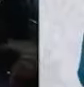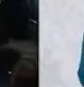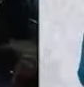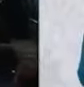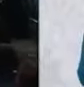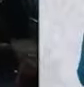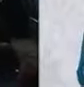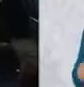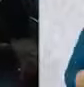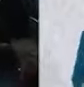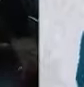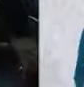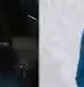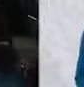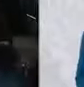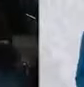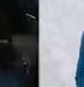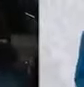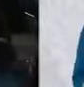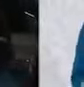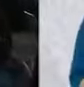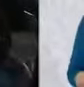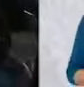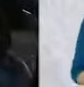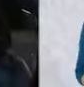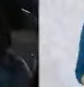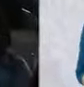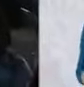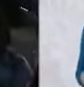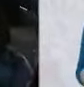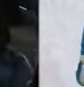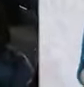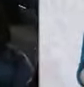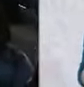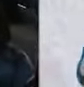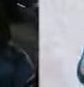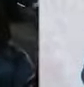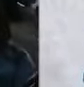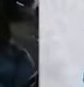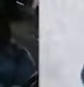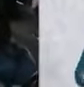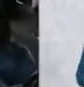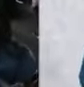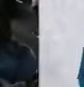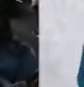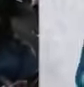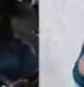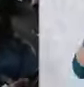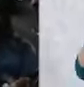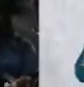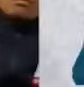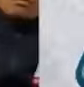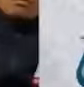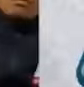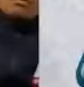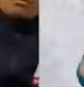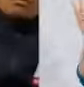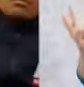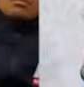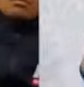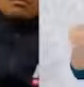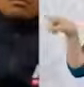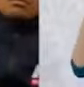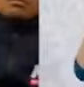Sobre esta cuestión del INE, al parecer ya algunos consejeros pues van a